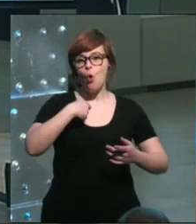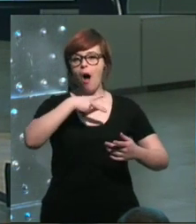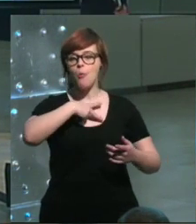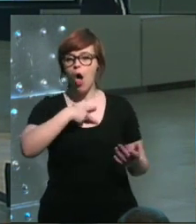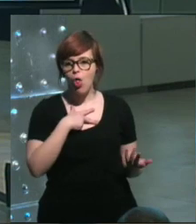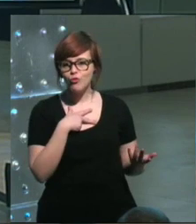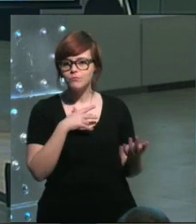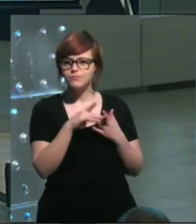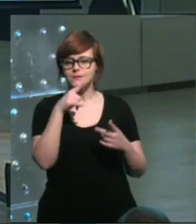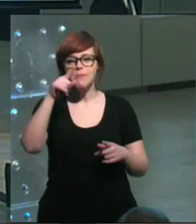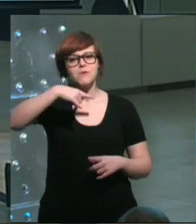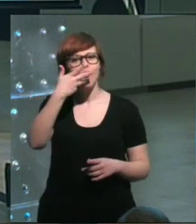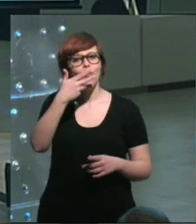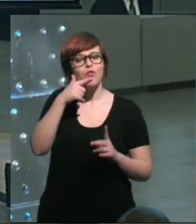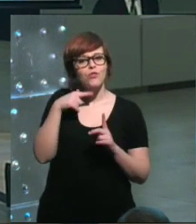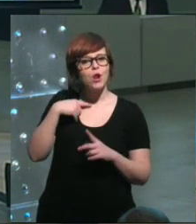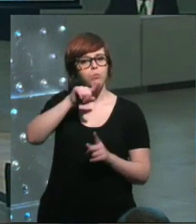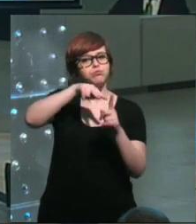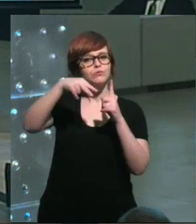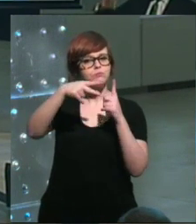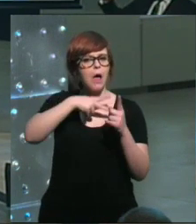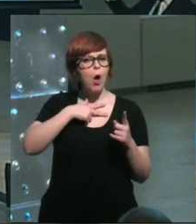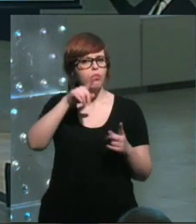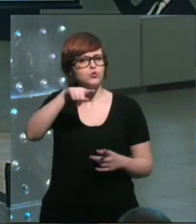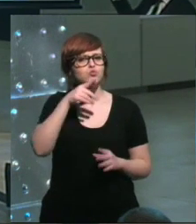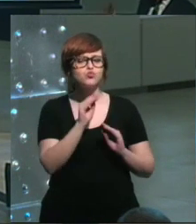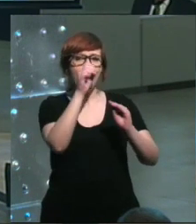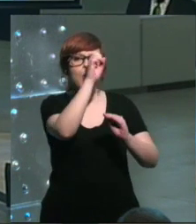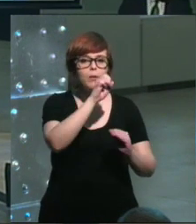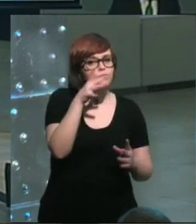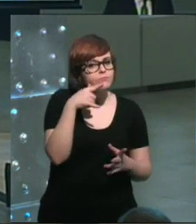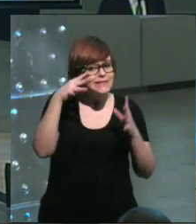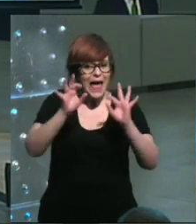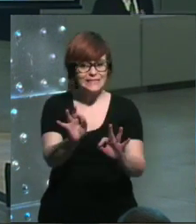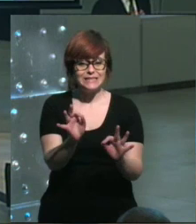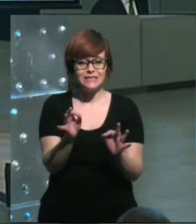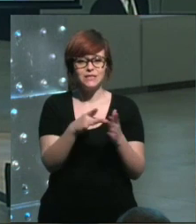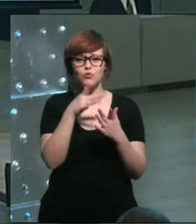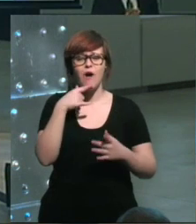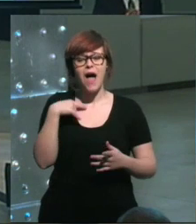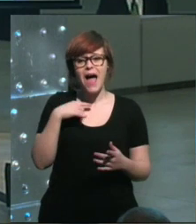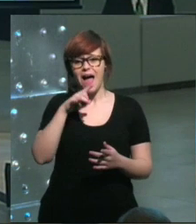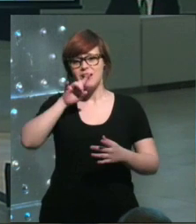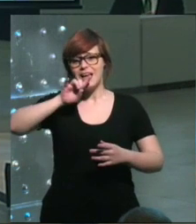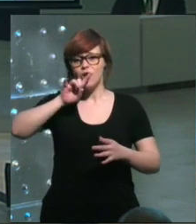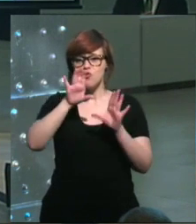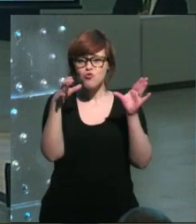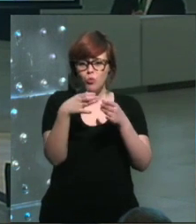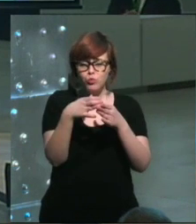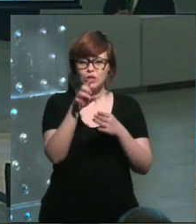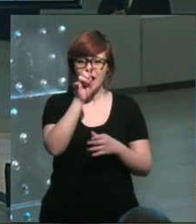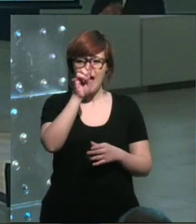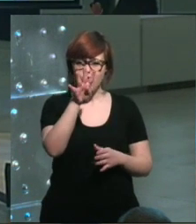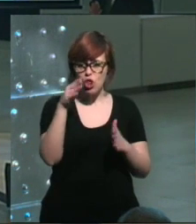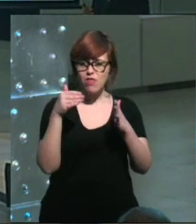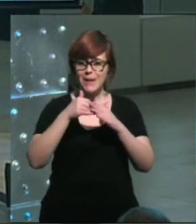la perspectiva que tienen los abogados sobre el candidato. Aquí se crearon literalmente más de 14.000 grupos.